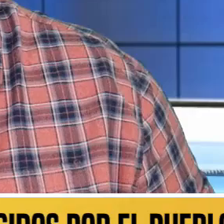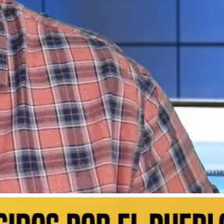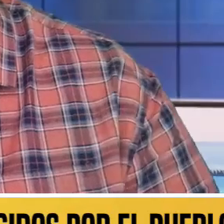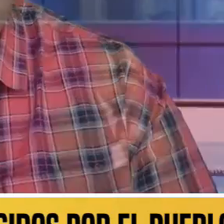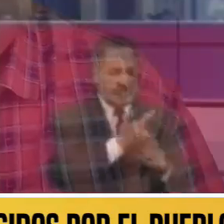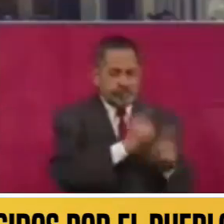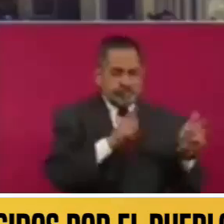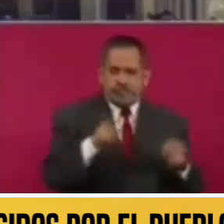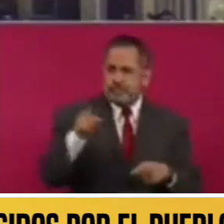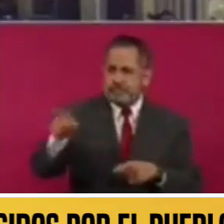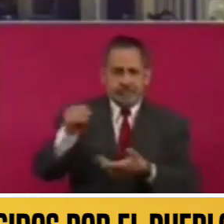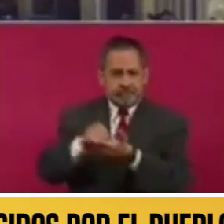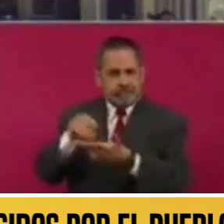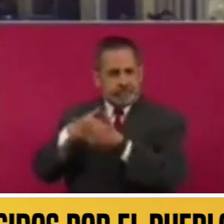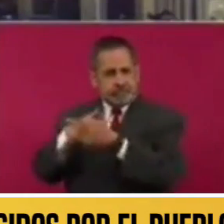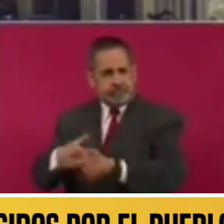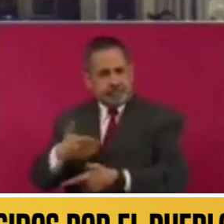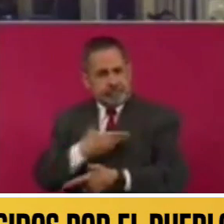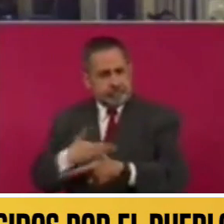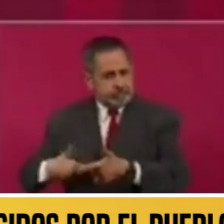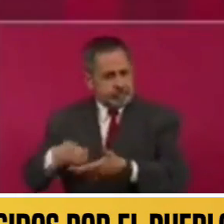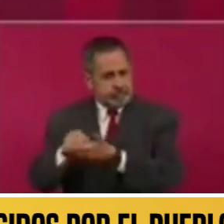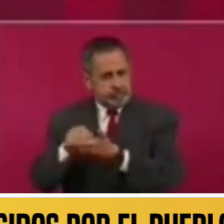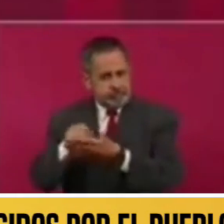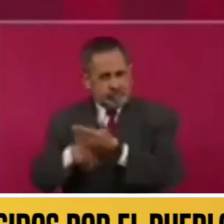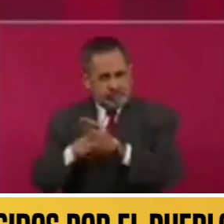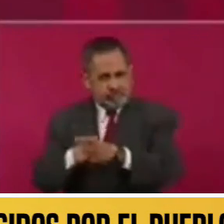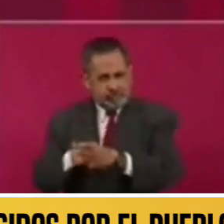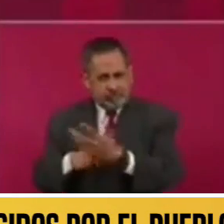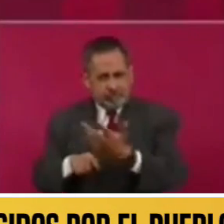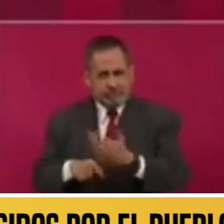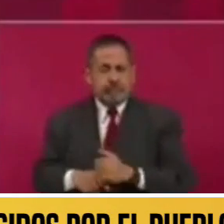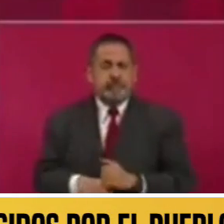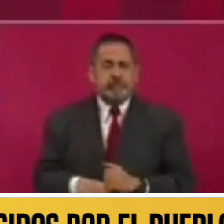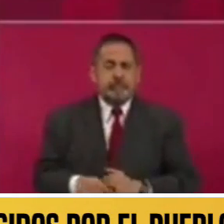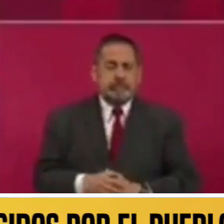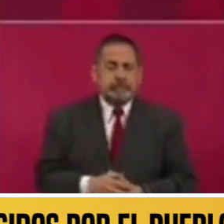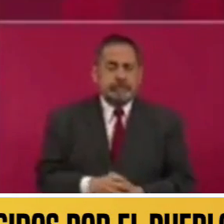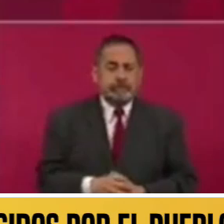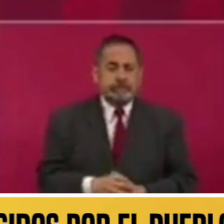dijo el presidente. Creo que si existe esa